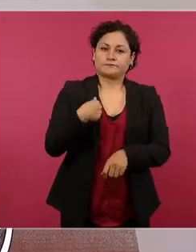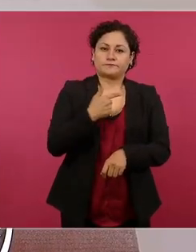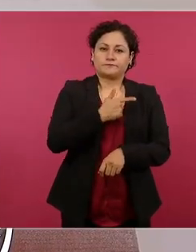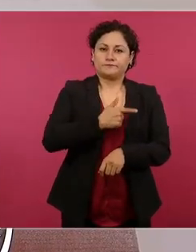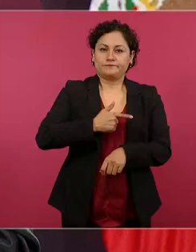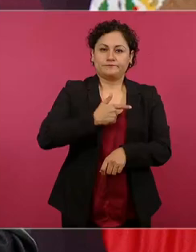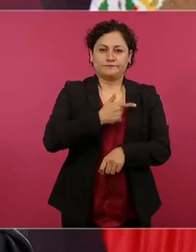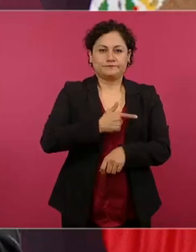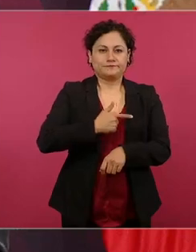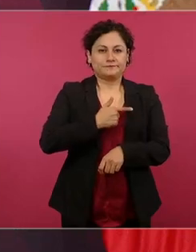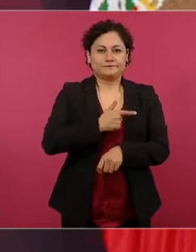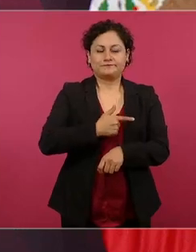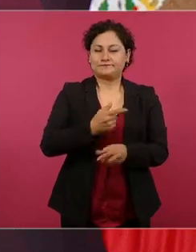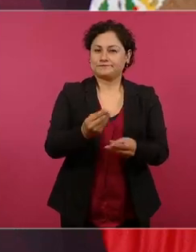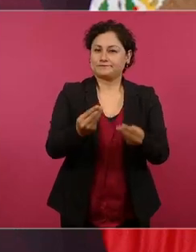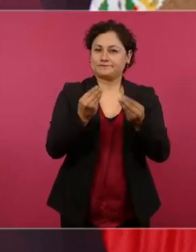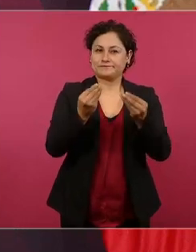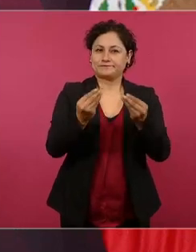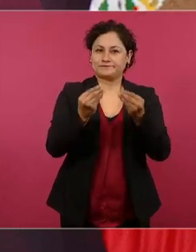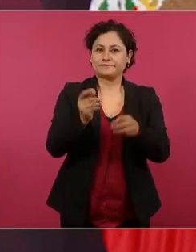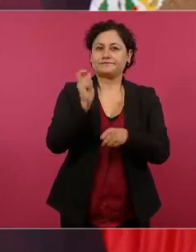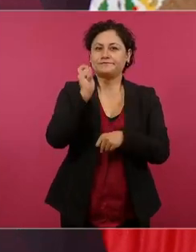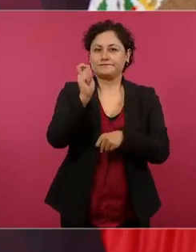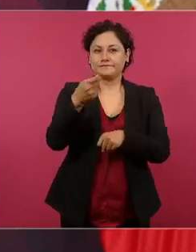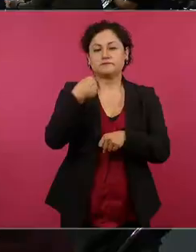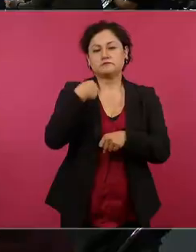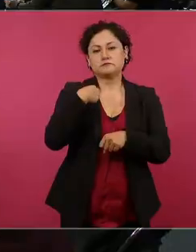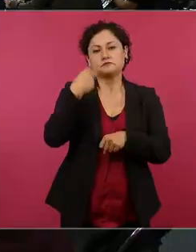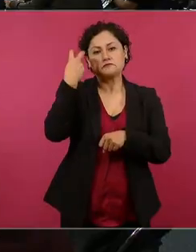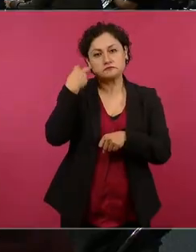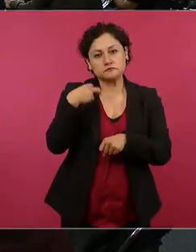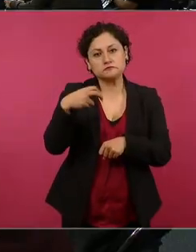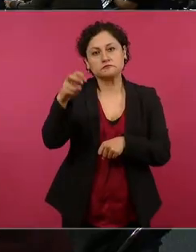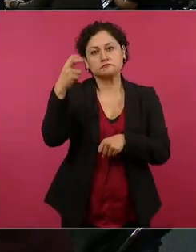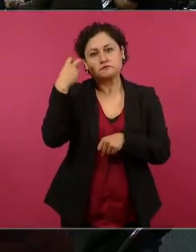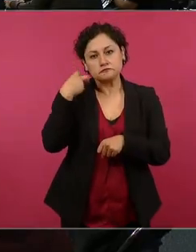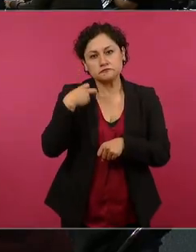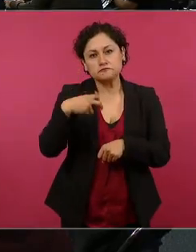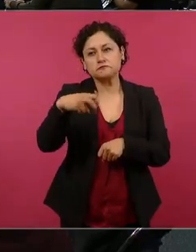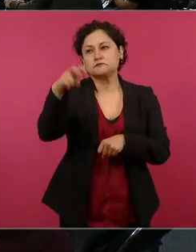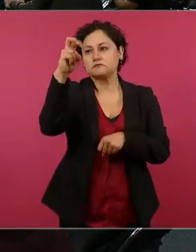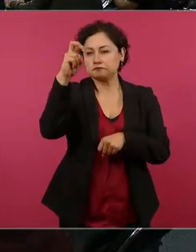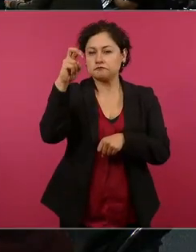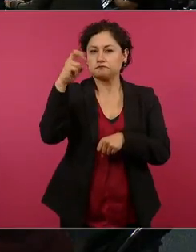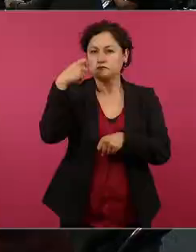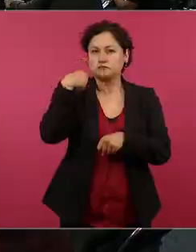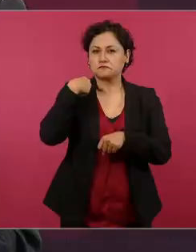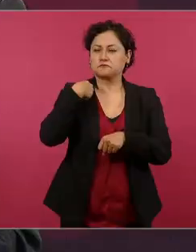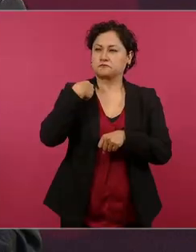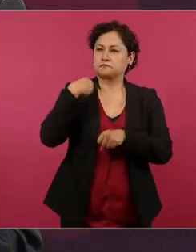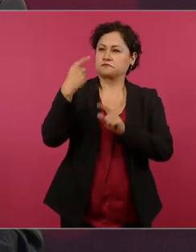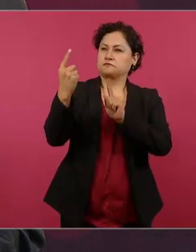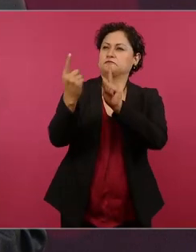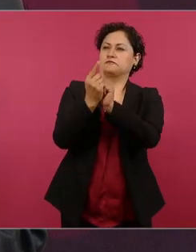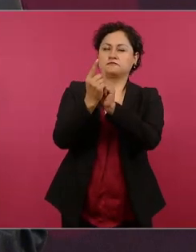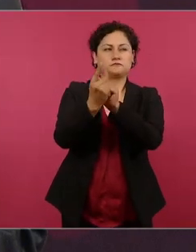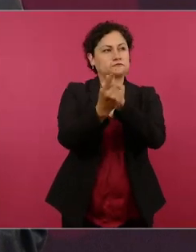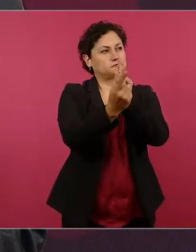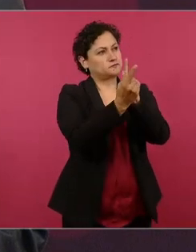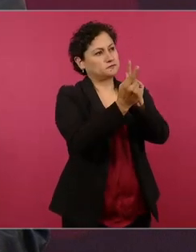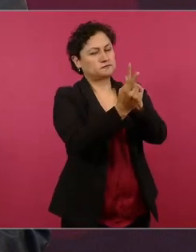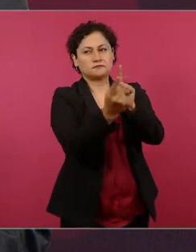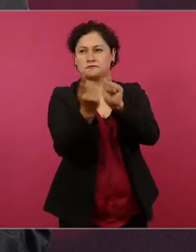que me estoy encontrando en mis giras personas que con sus ahorros